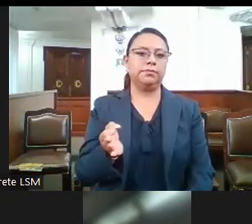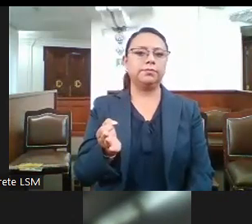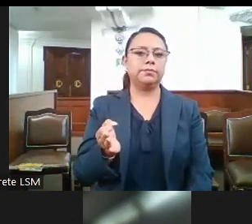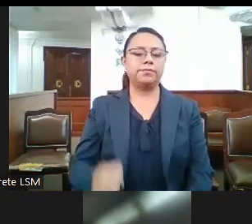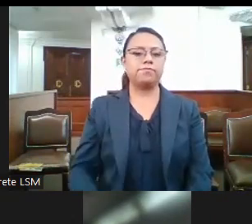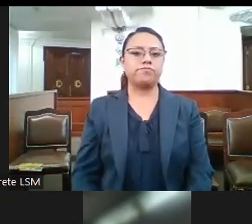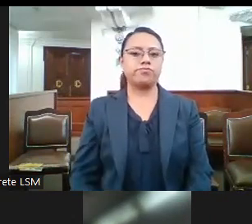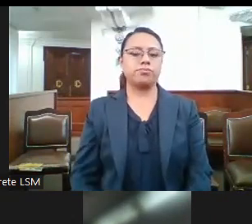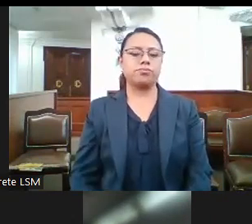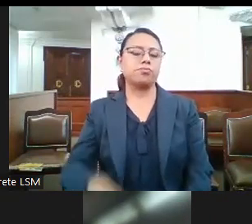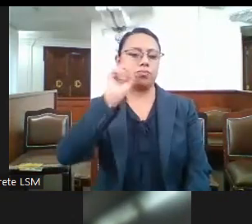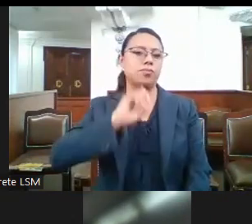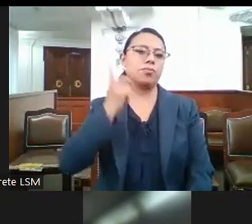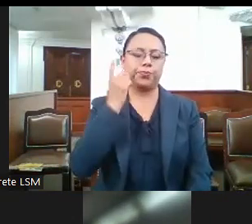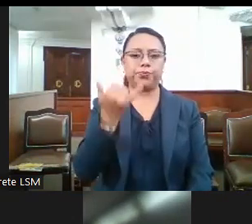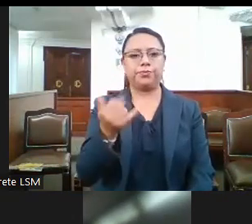Diputada Yuriri Ayala Zúñiga.